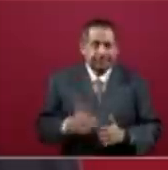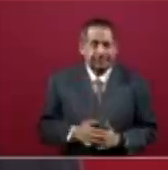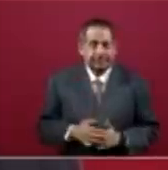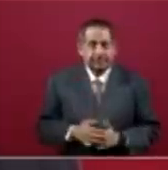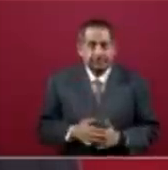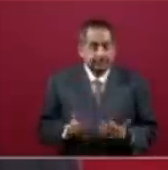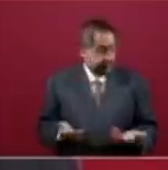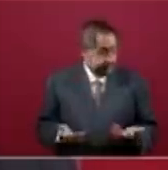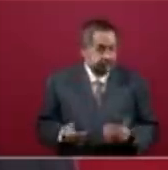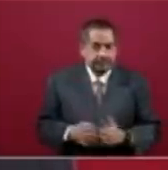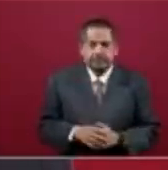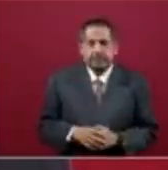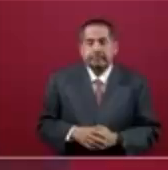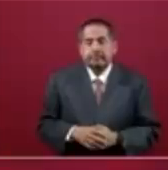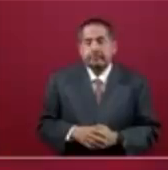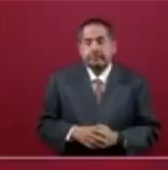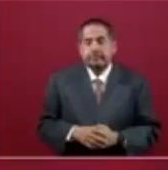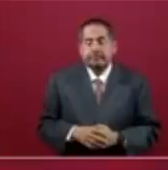en el caso de